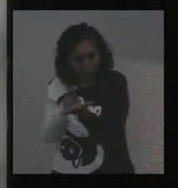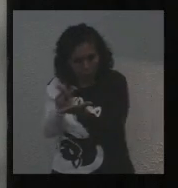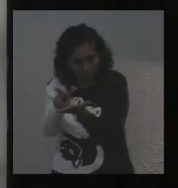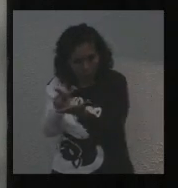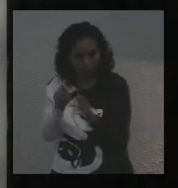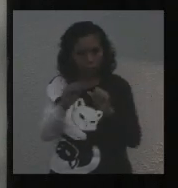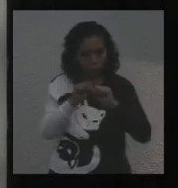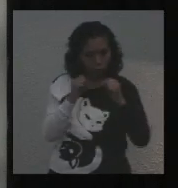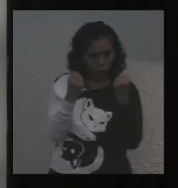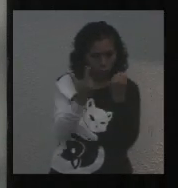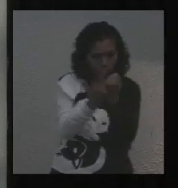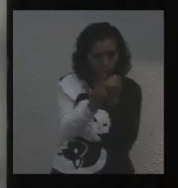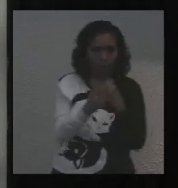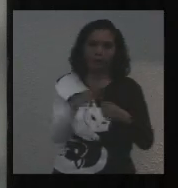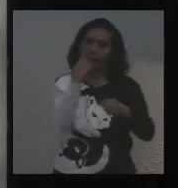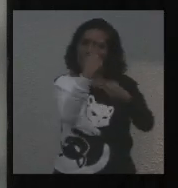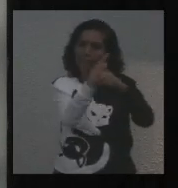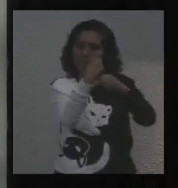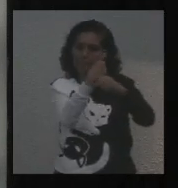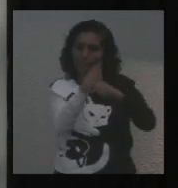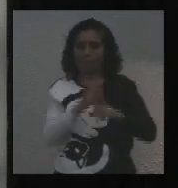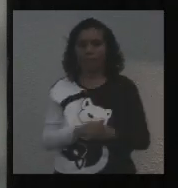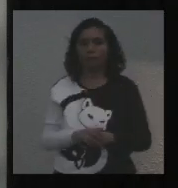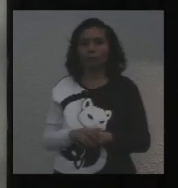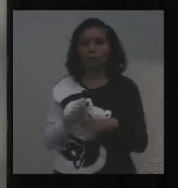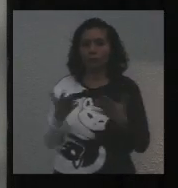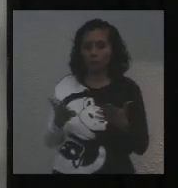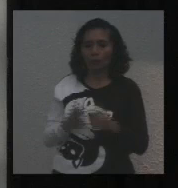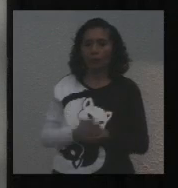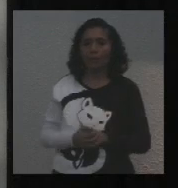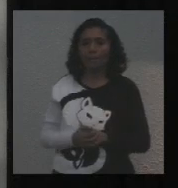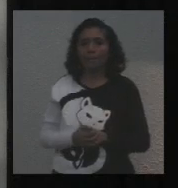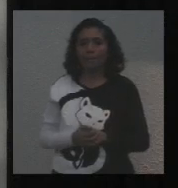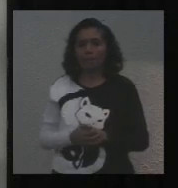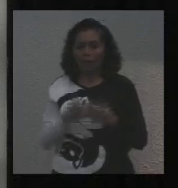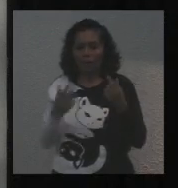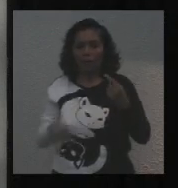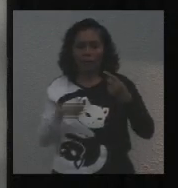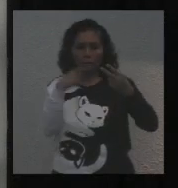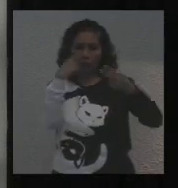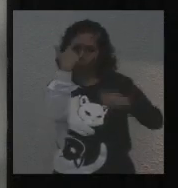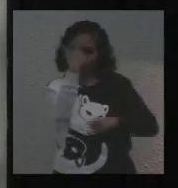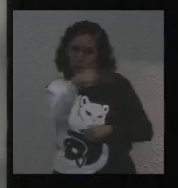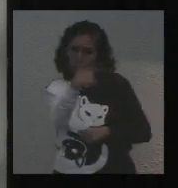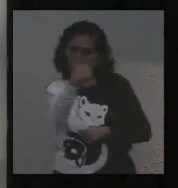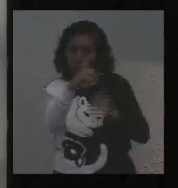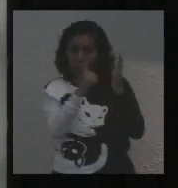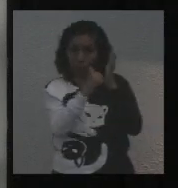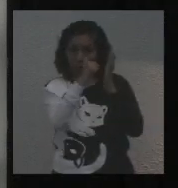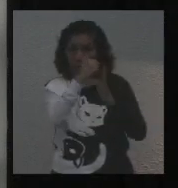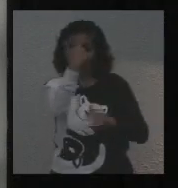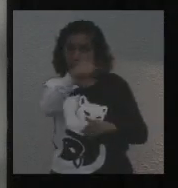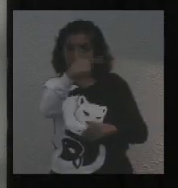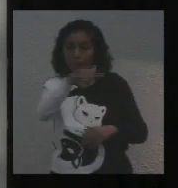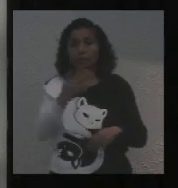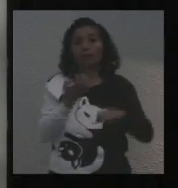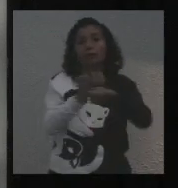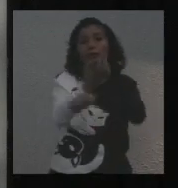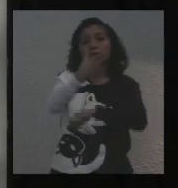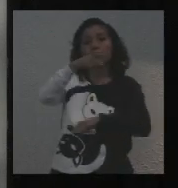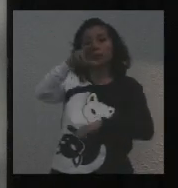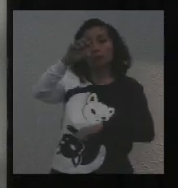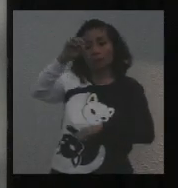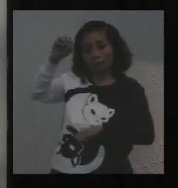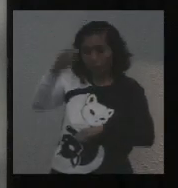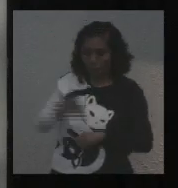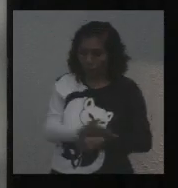sociales. Capítulo primero, de las garantías individuales. Artículo 12. El Estado de Quintana Roo asegura